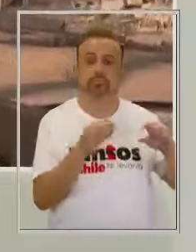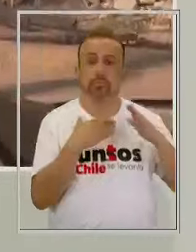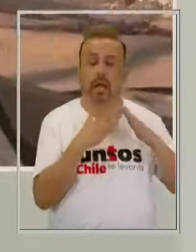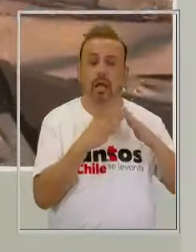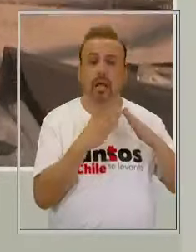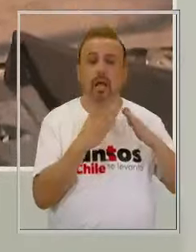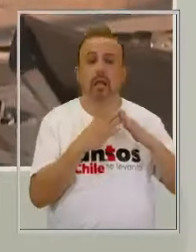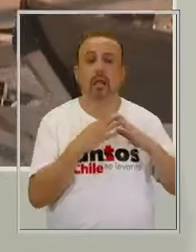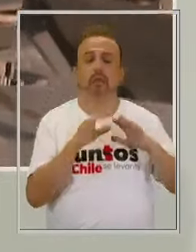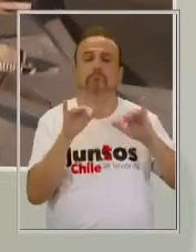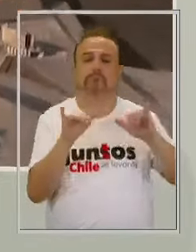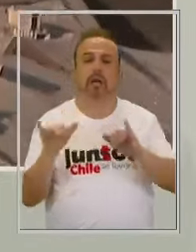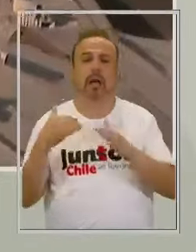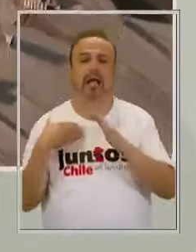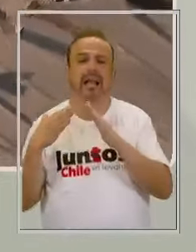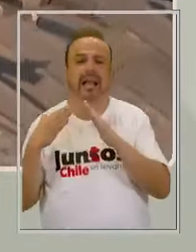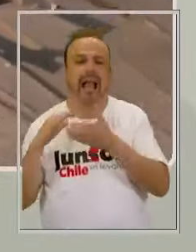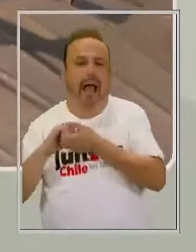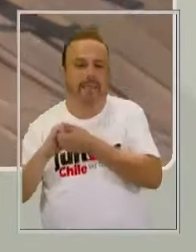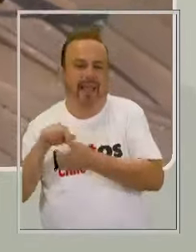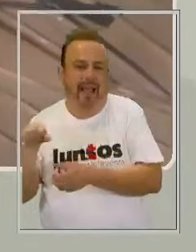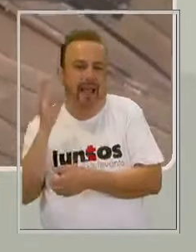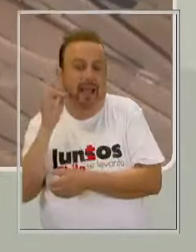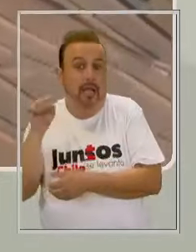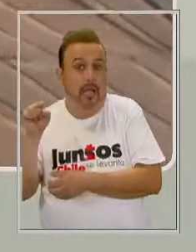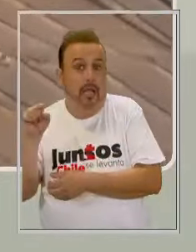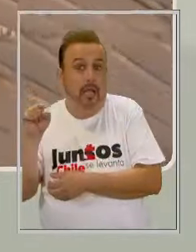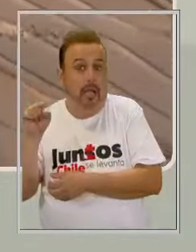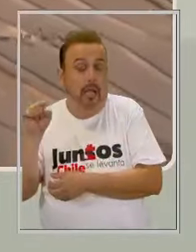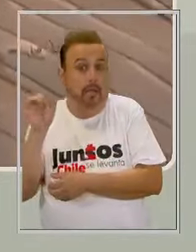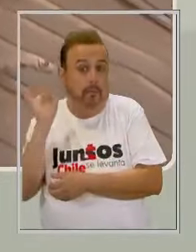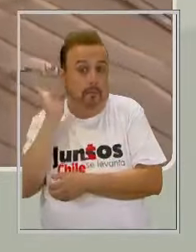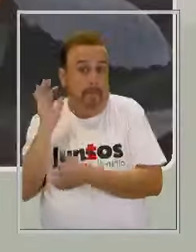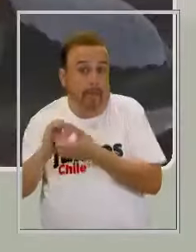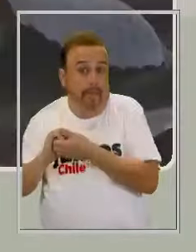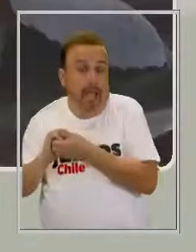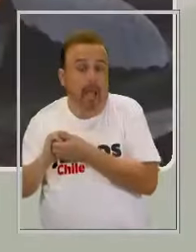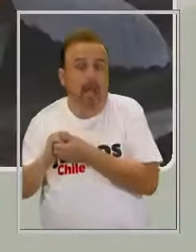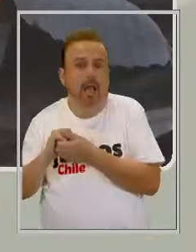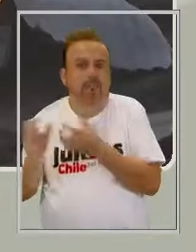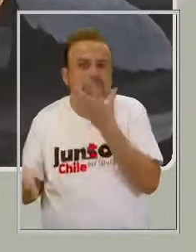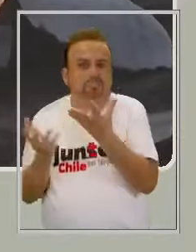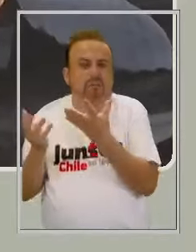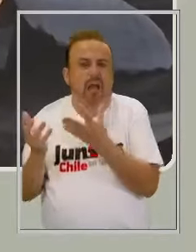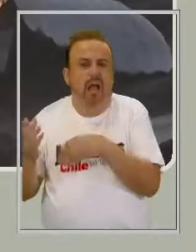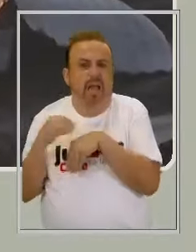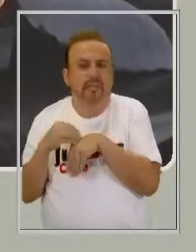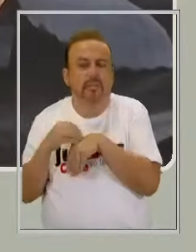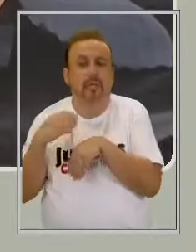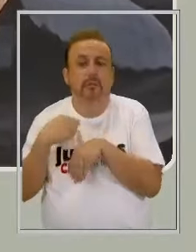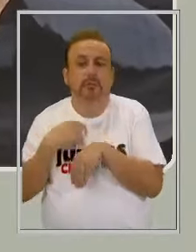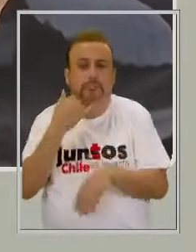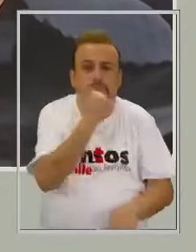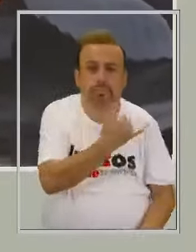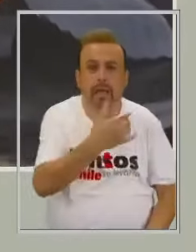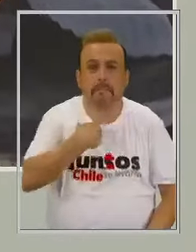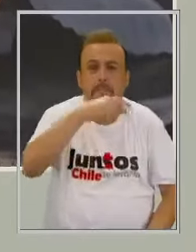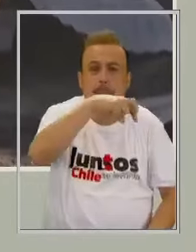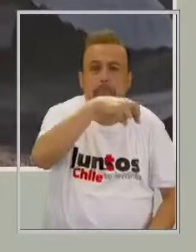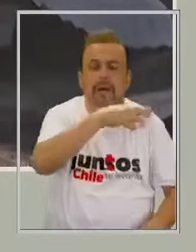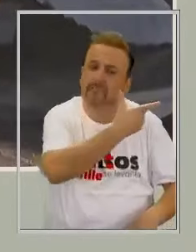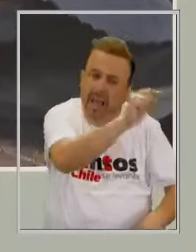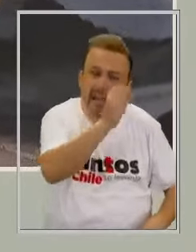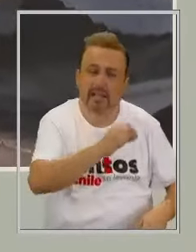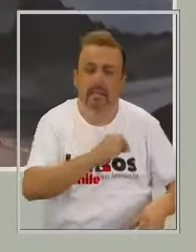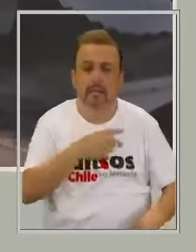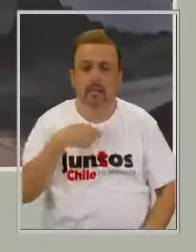arrendándome en mi casa. Ella, en el momento del incendio, que me avisó, me hice una alarma para que yo llamara a mi papá y le avisara que saliera.